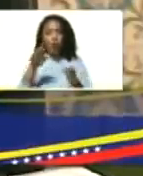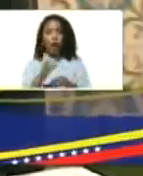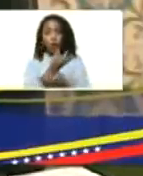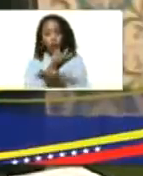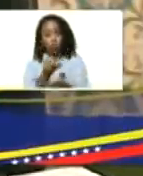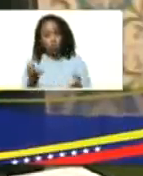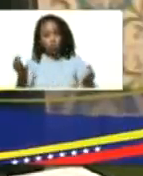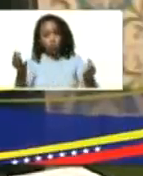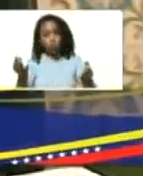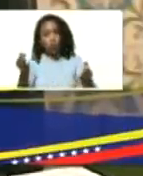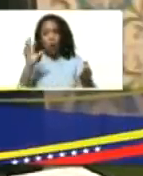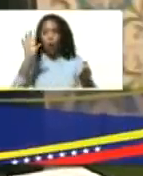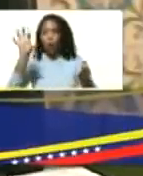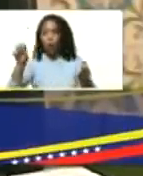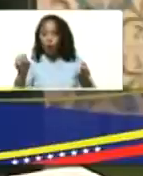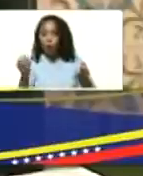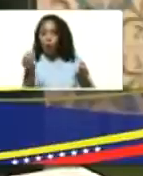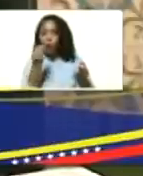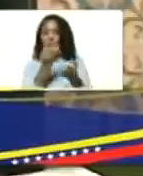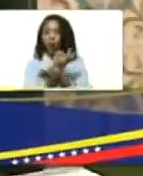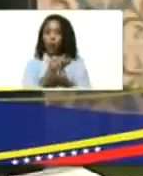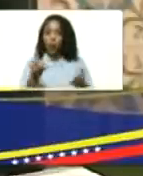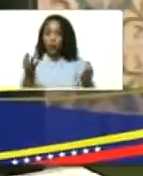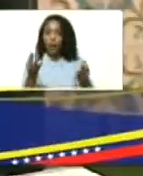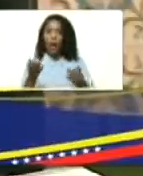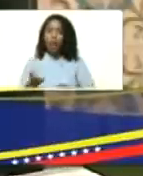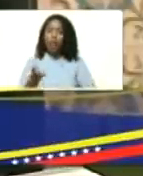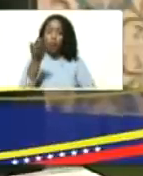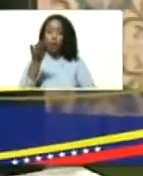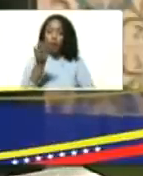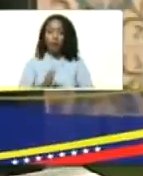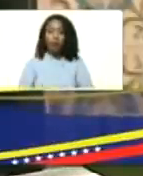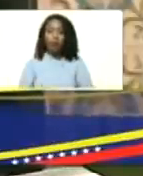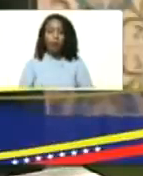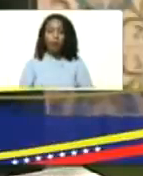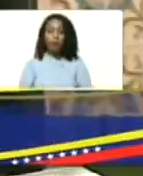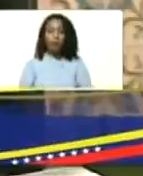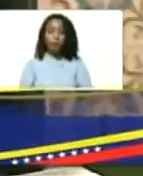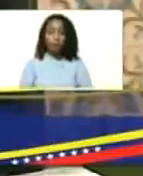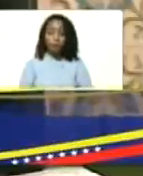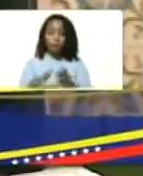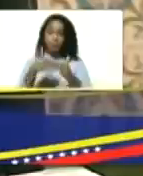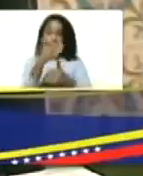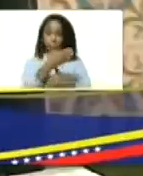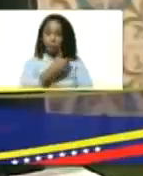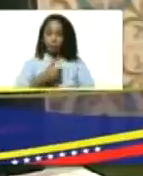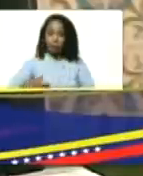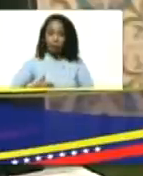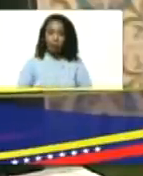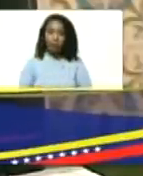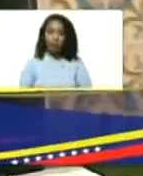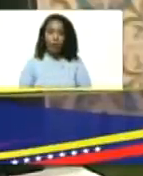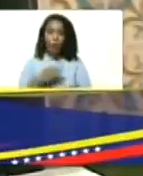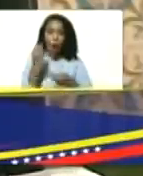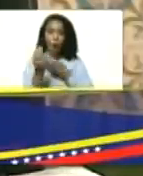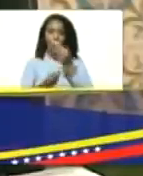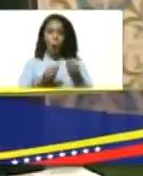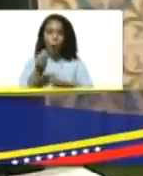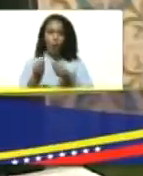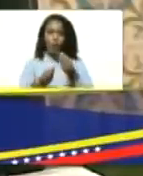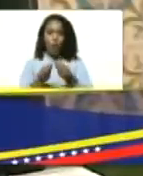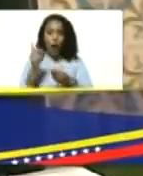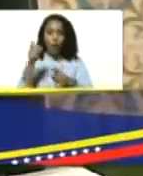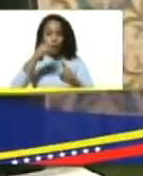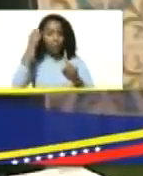un consumidor educado también en una arista importante y luego presidente bueno cómo mitigar el impacto